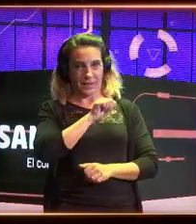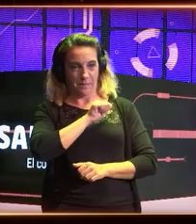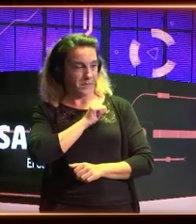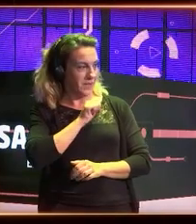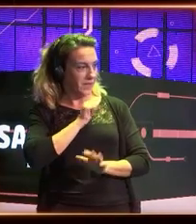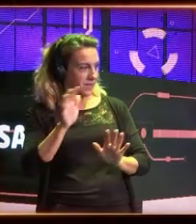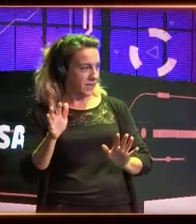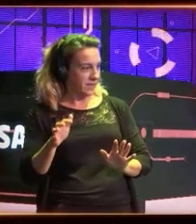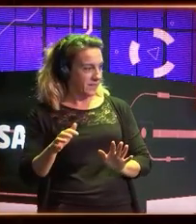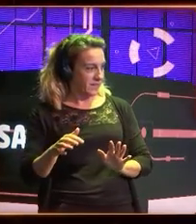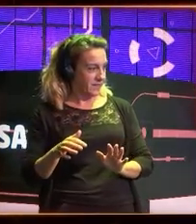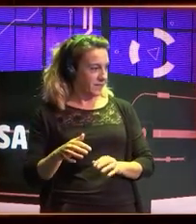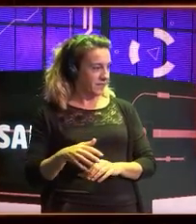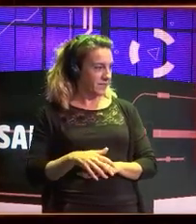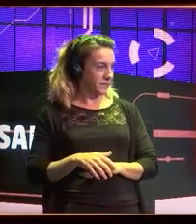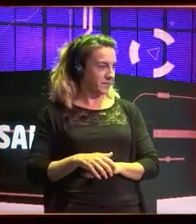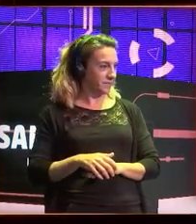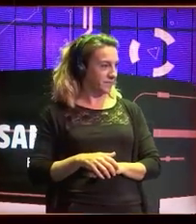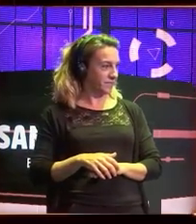ah